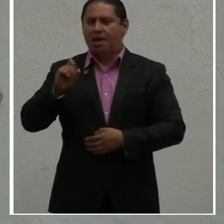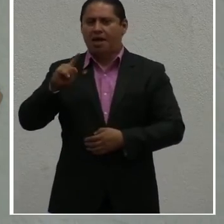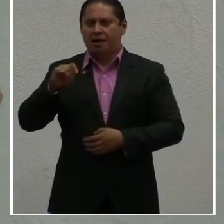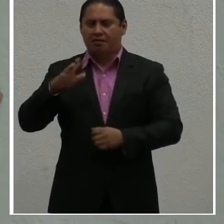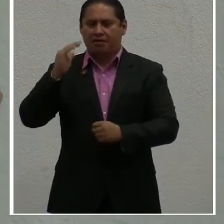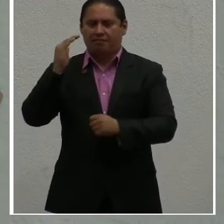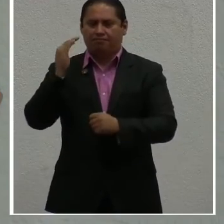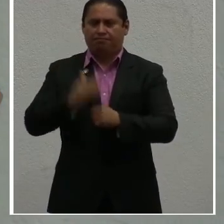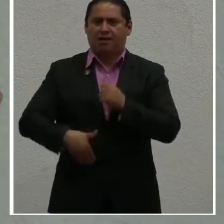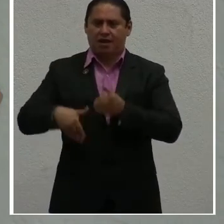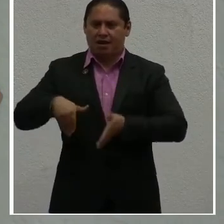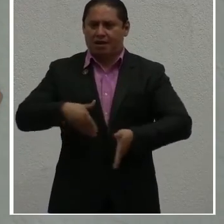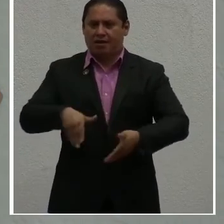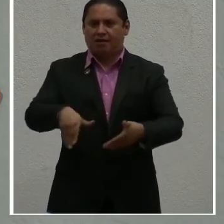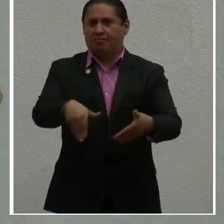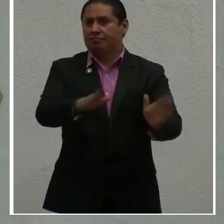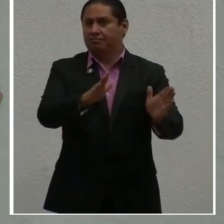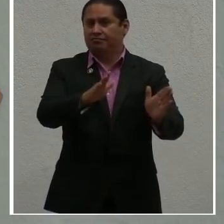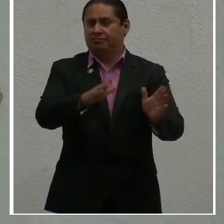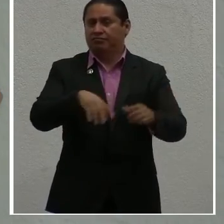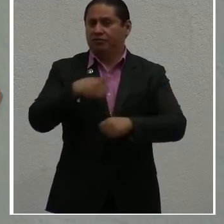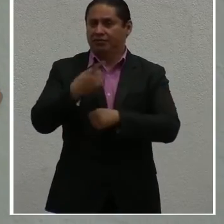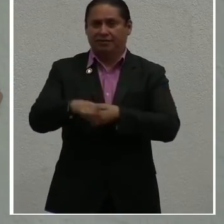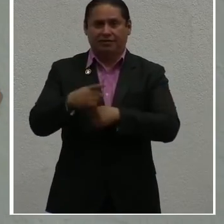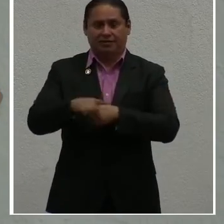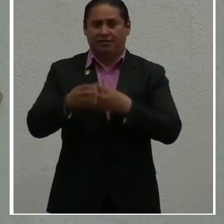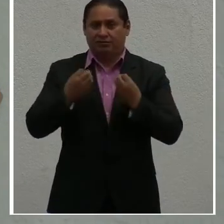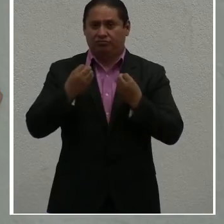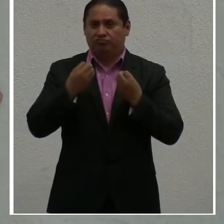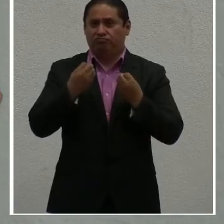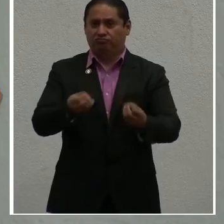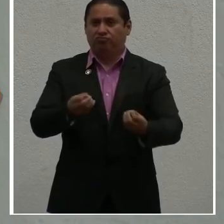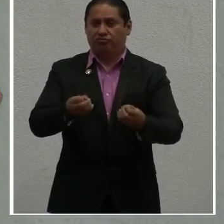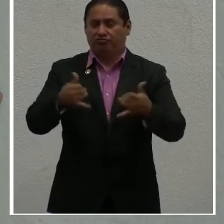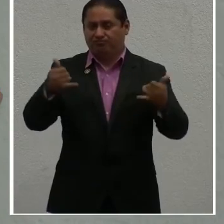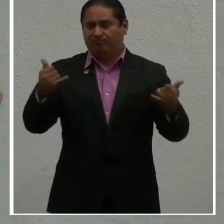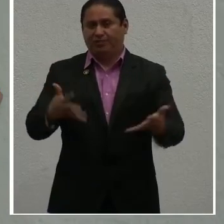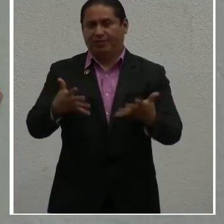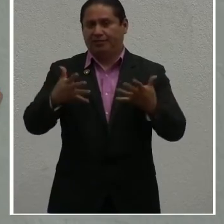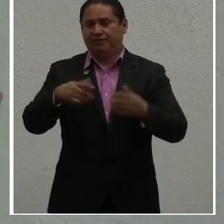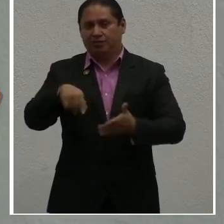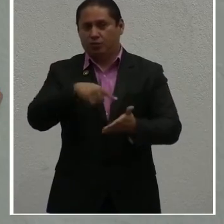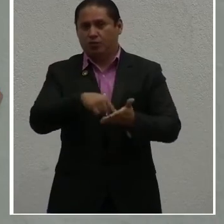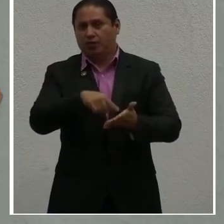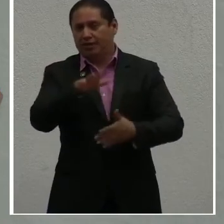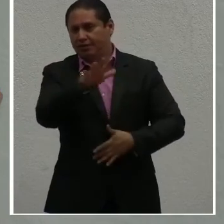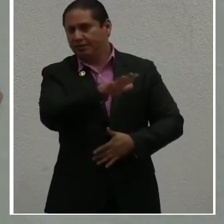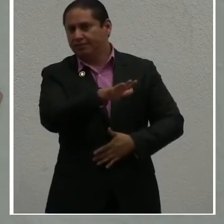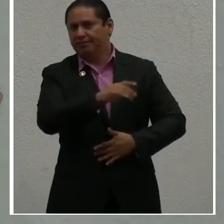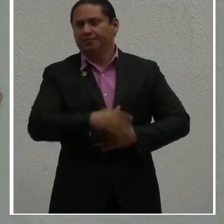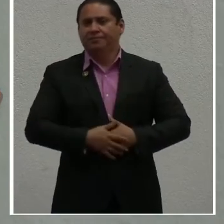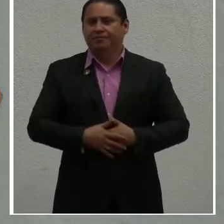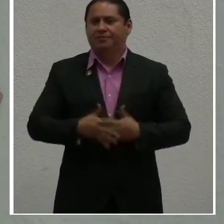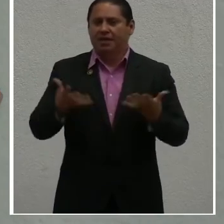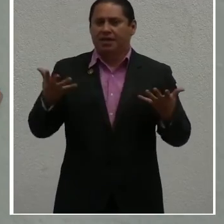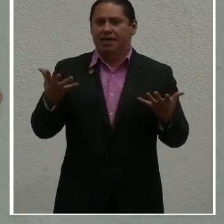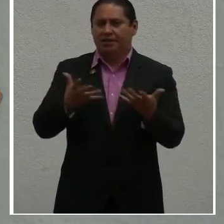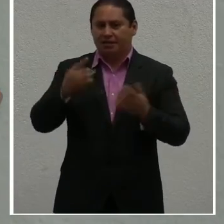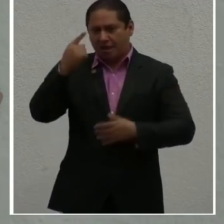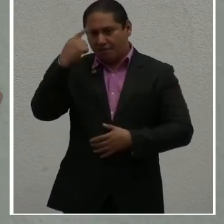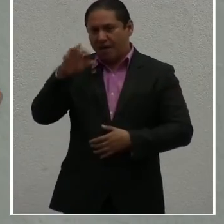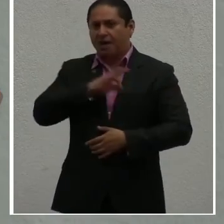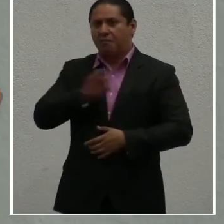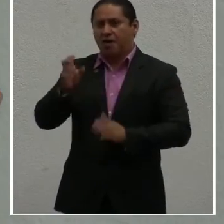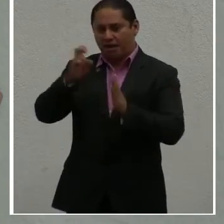las carreteras y están afectando mucho toda la zona. Entonces, se está haciendo para que él pueda reconstruir